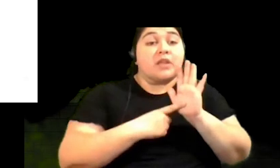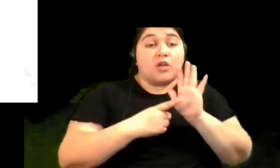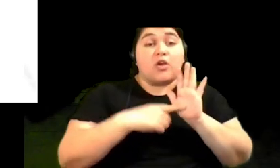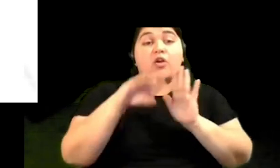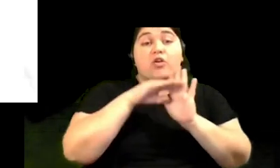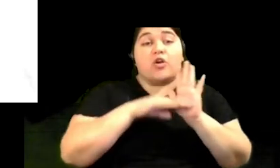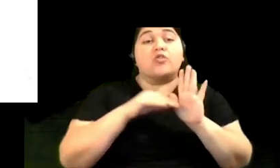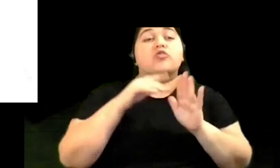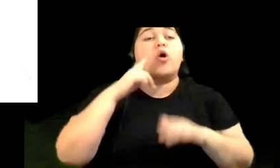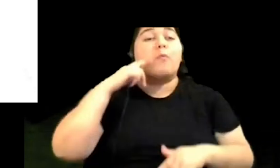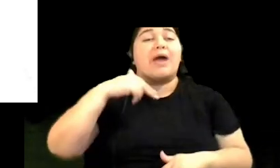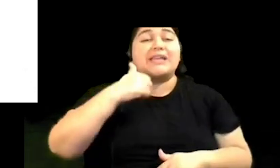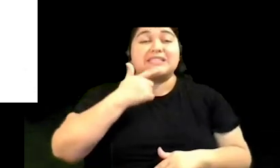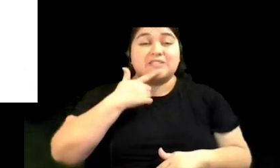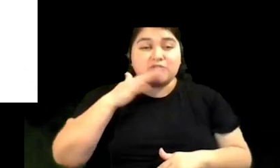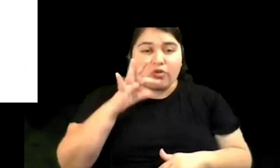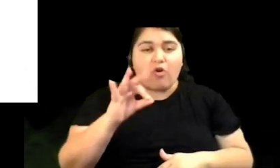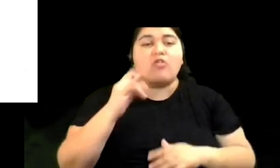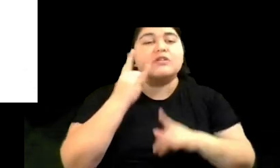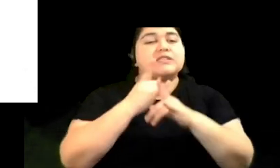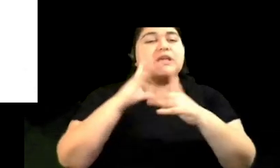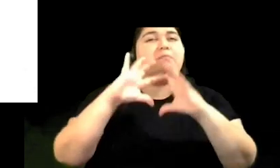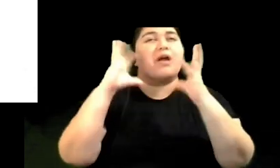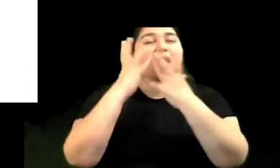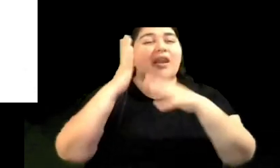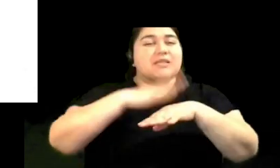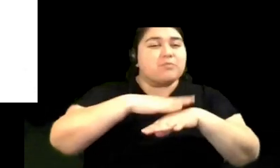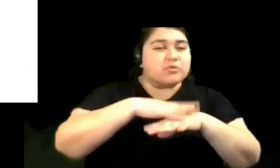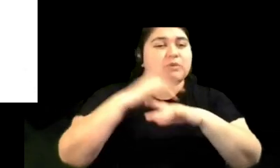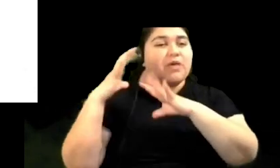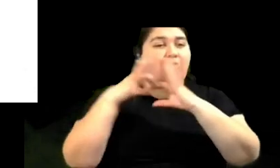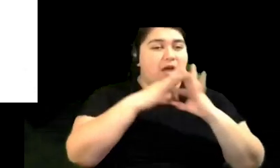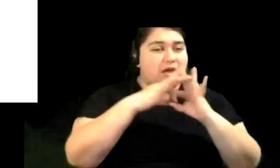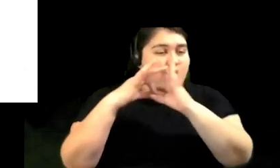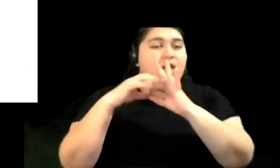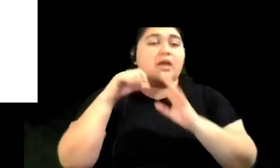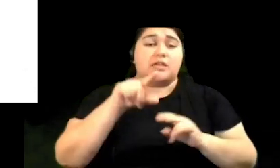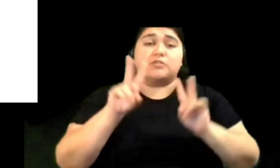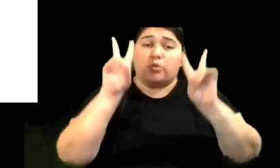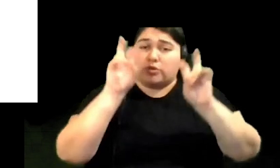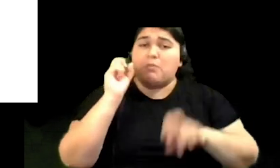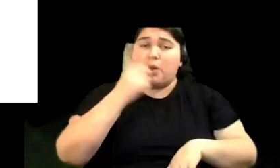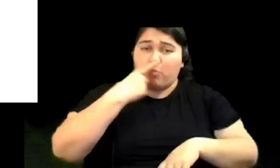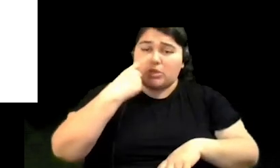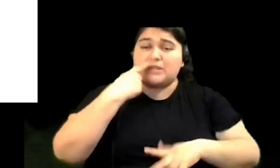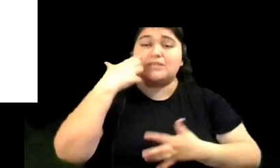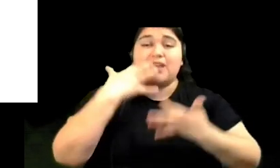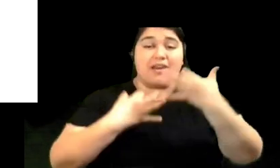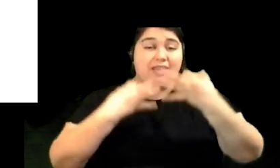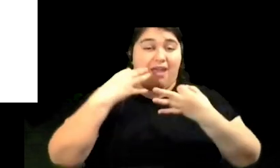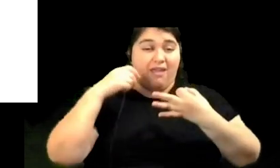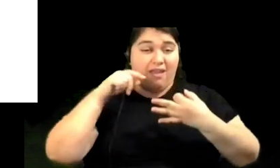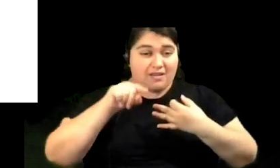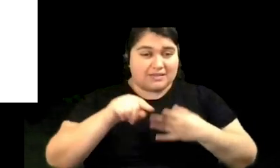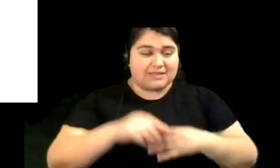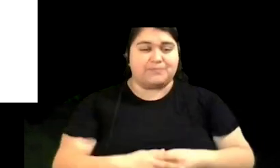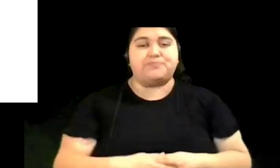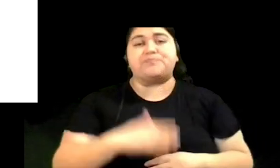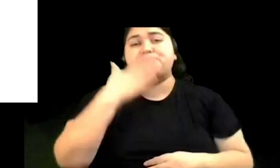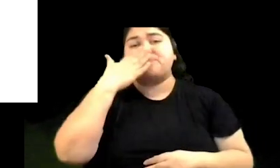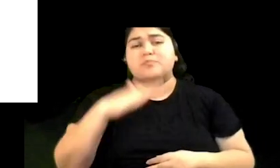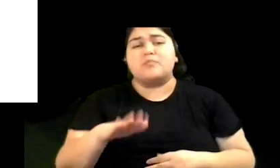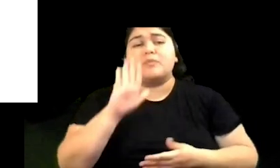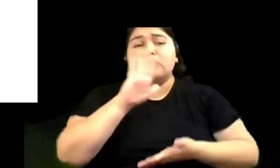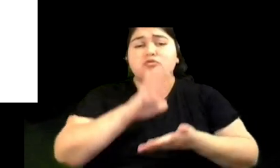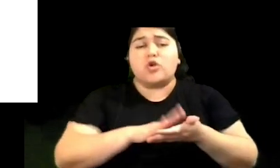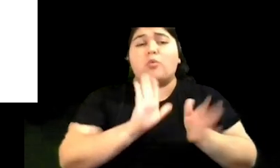la responsabilidad social y el ambiente. Otro tema muy interesante en el análisis. Y después, en lo que hace los